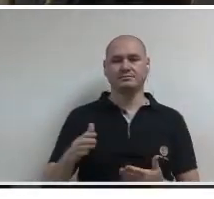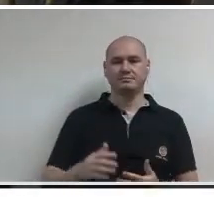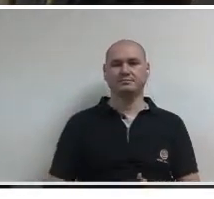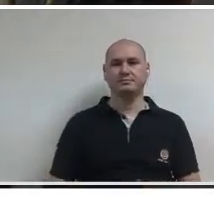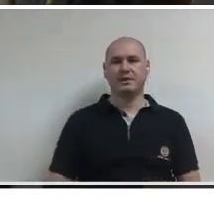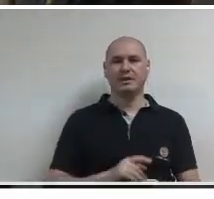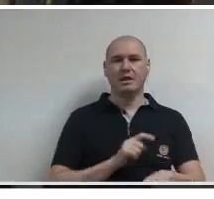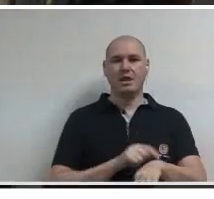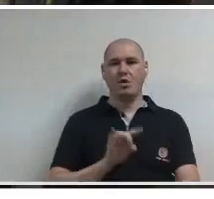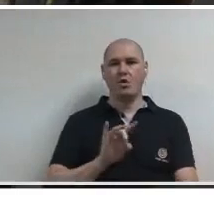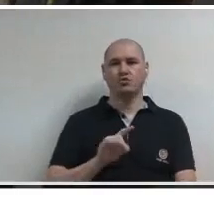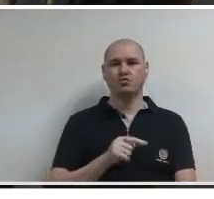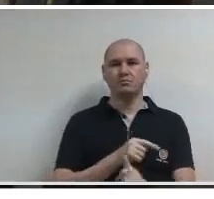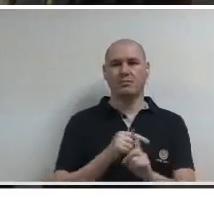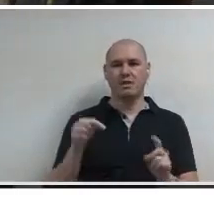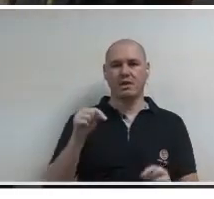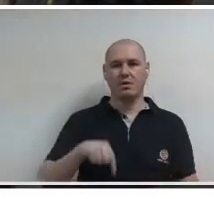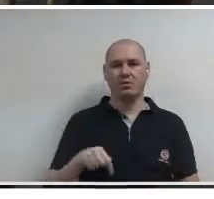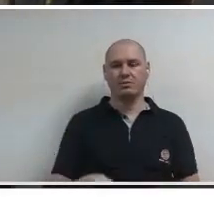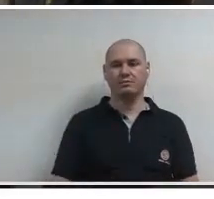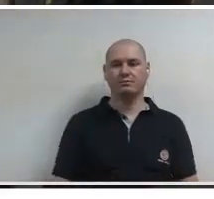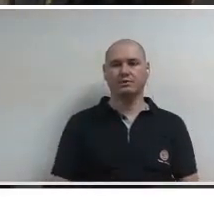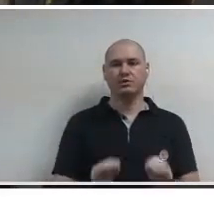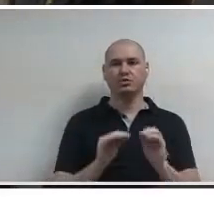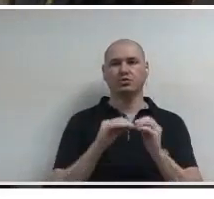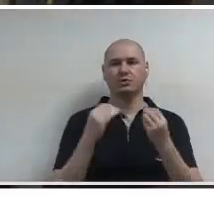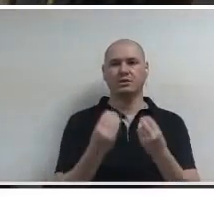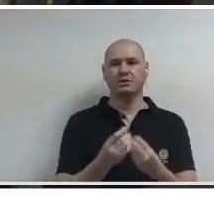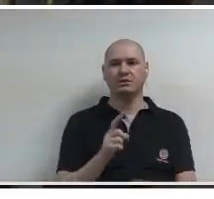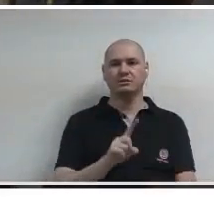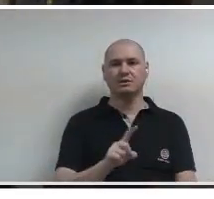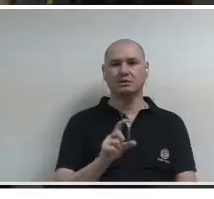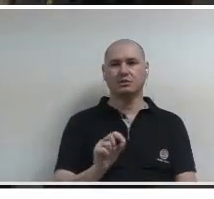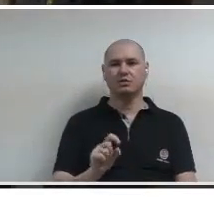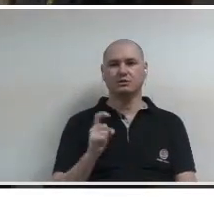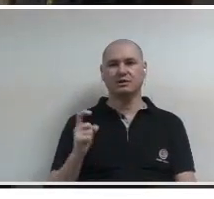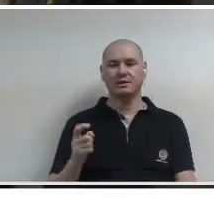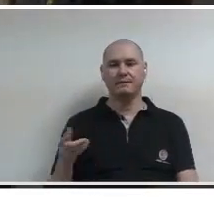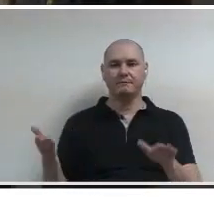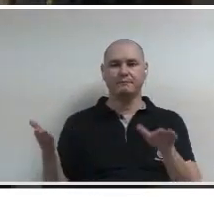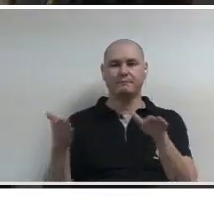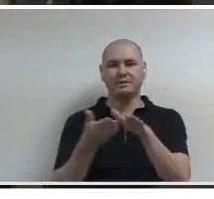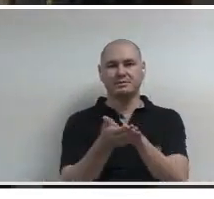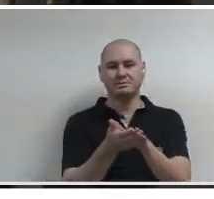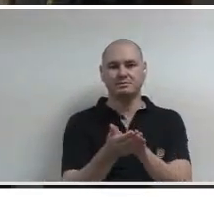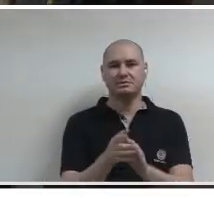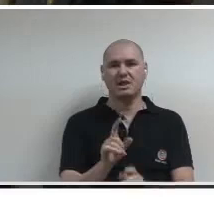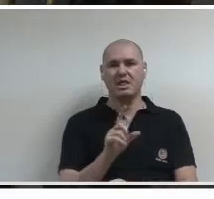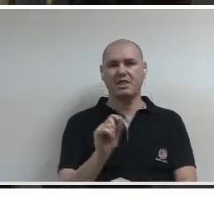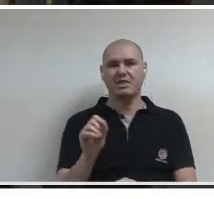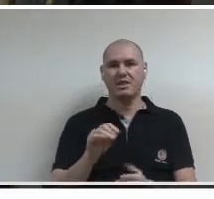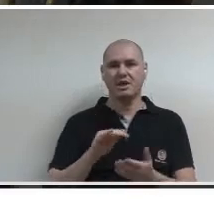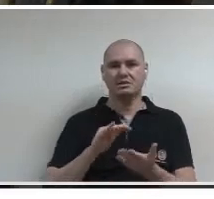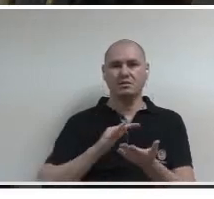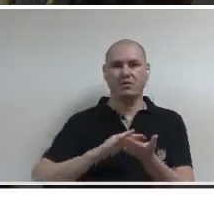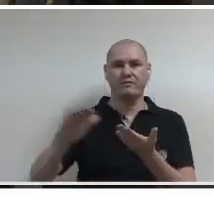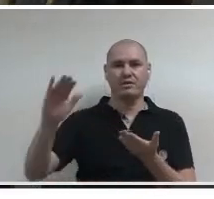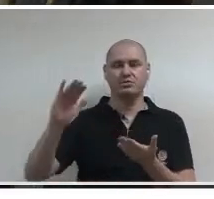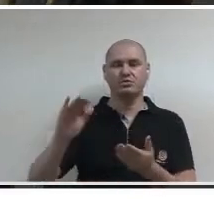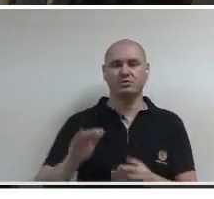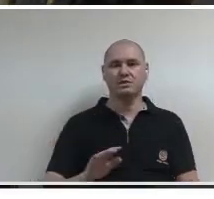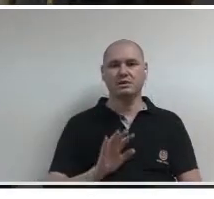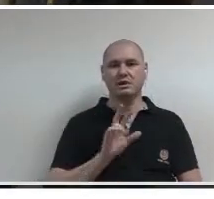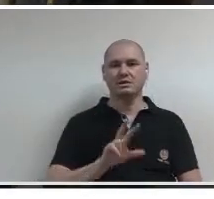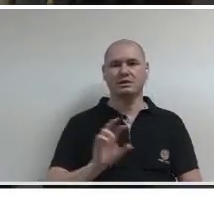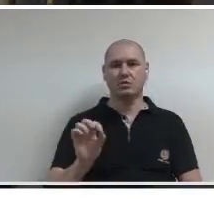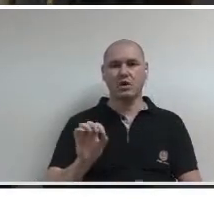sabe Cuepe. Jaupe Uibe, la 8:30 Curi con Árabe. Ya Guareco Curi, 107 presentación